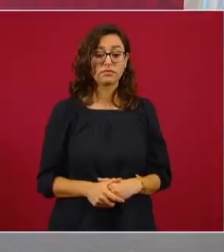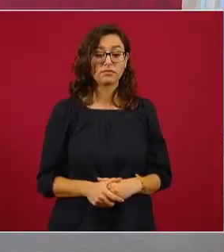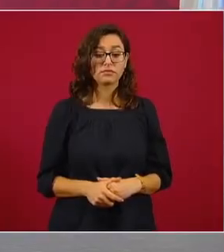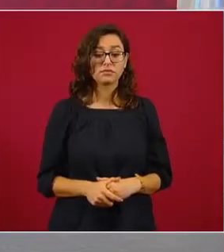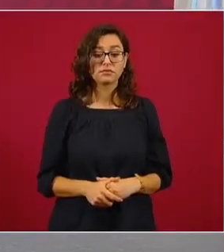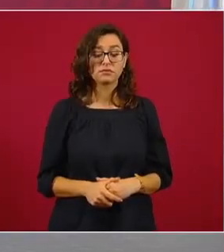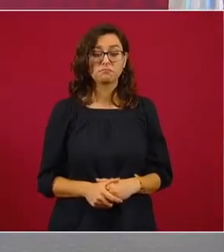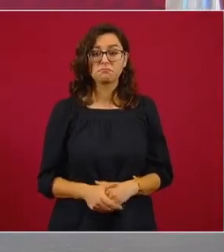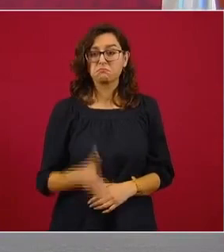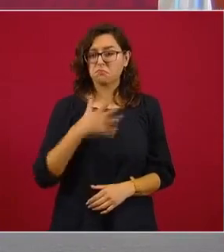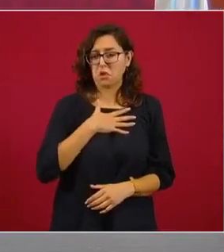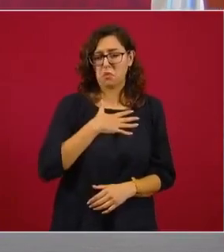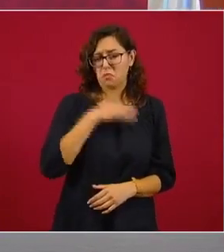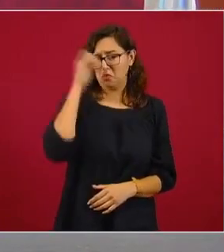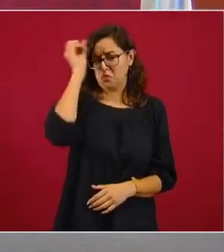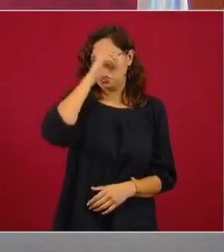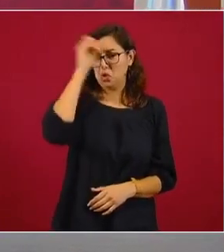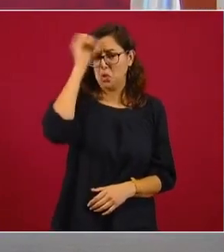Yo tengo un punto de vista